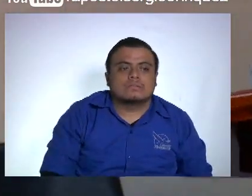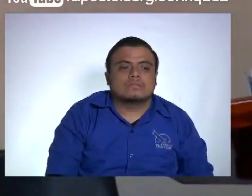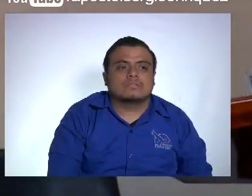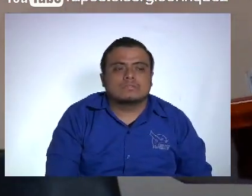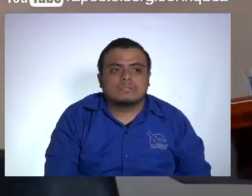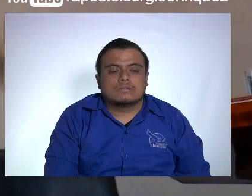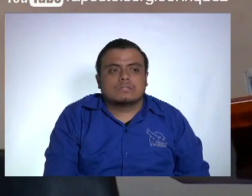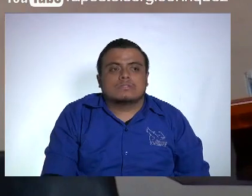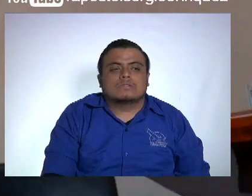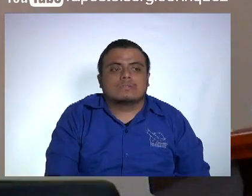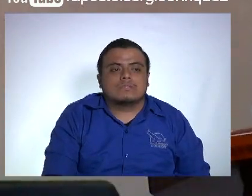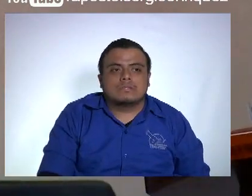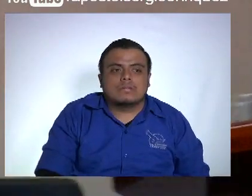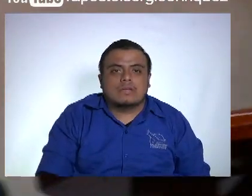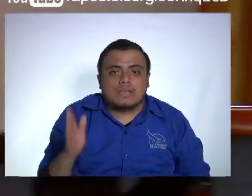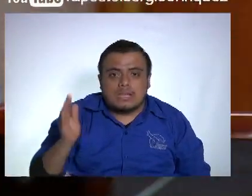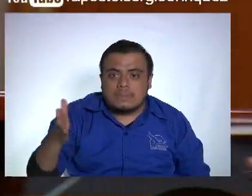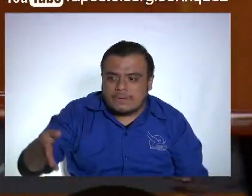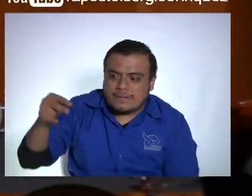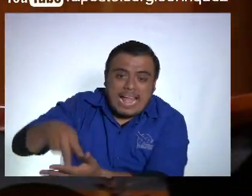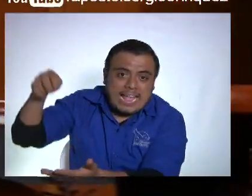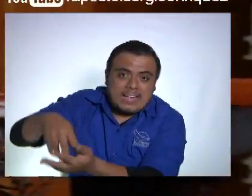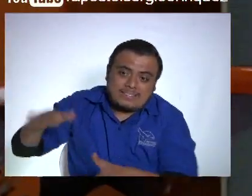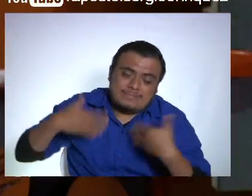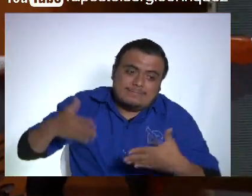El Chucho hasta saltará.